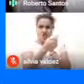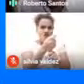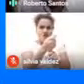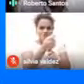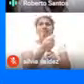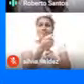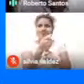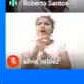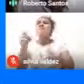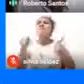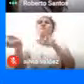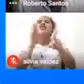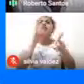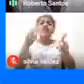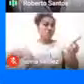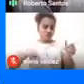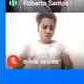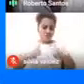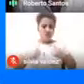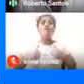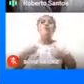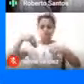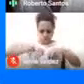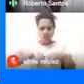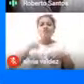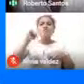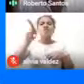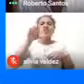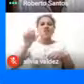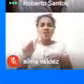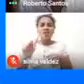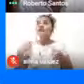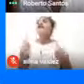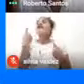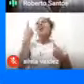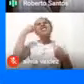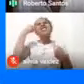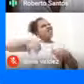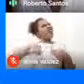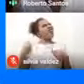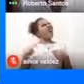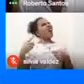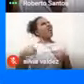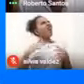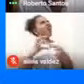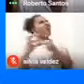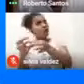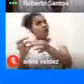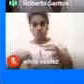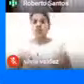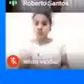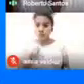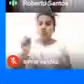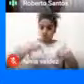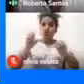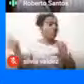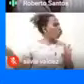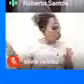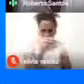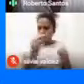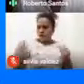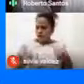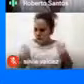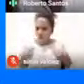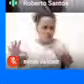descubrir Somos nosotros mismos Que no nos hemos descubierto Como Muiscas Y que lo somos Todos los que habitamos